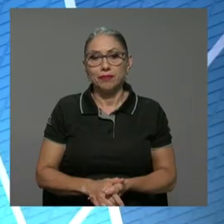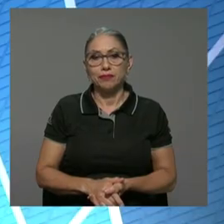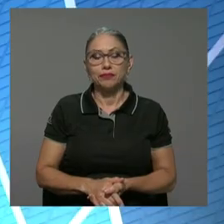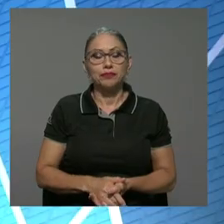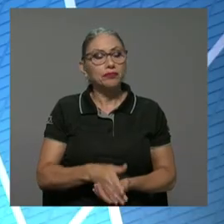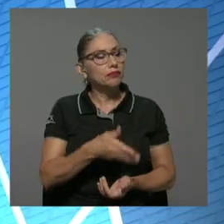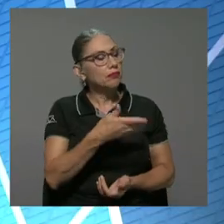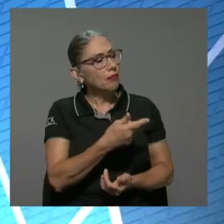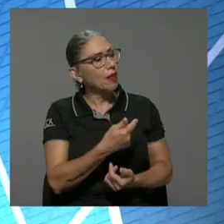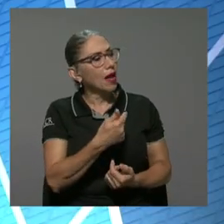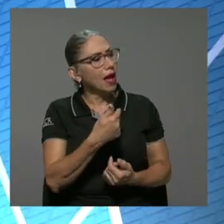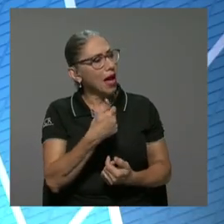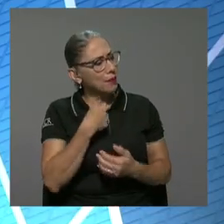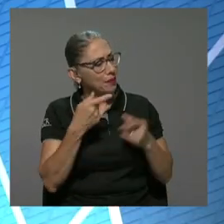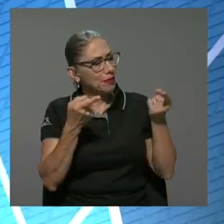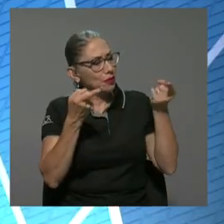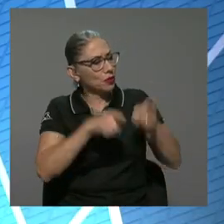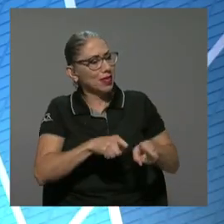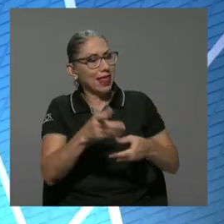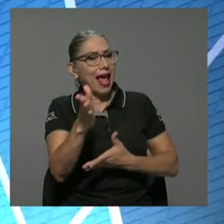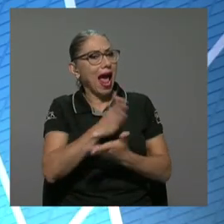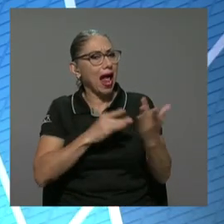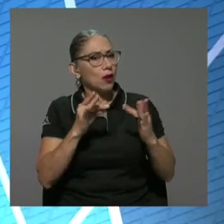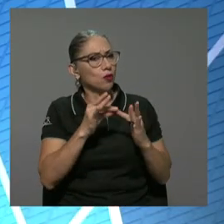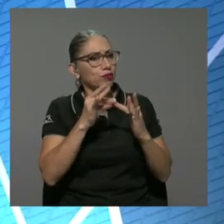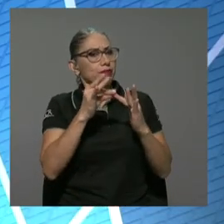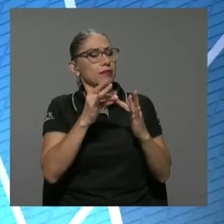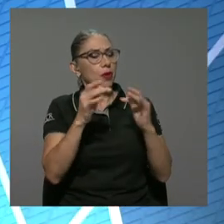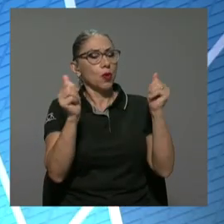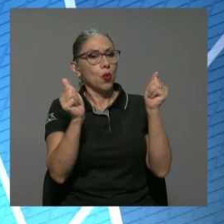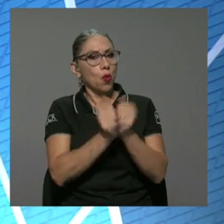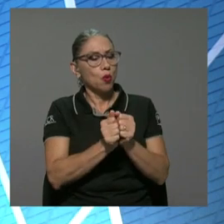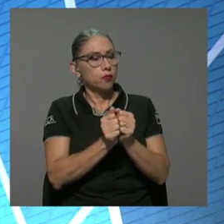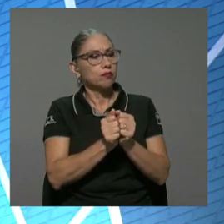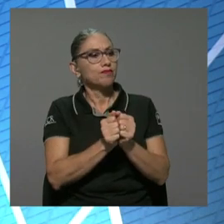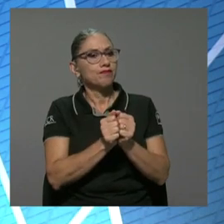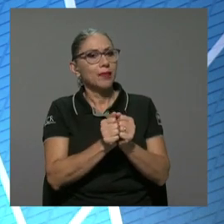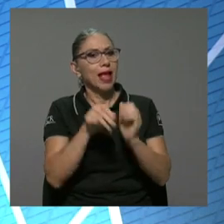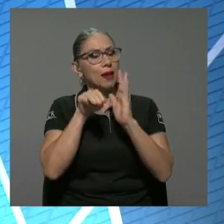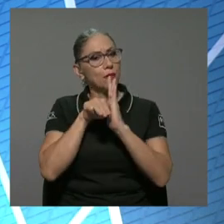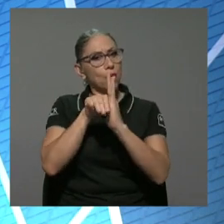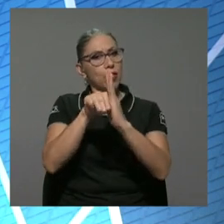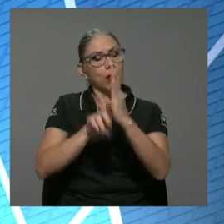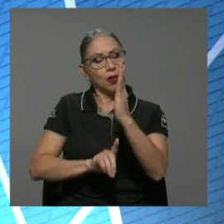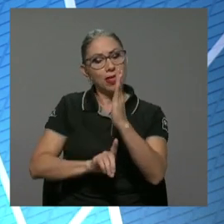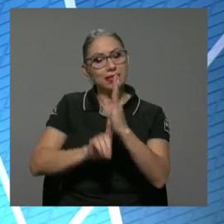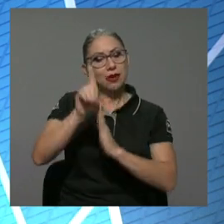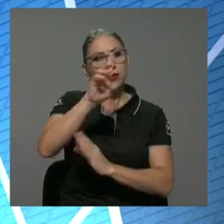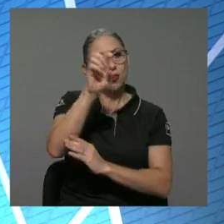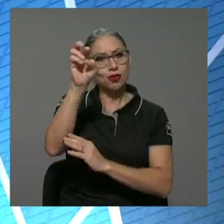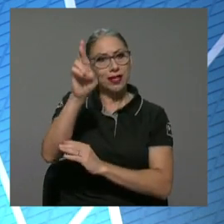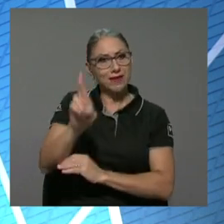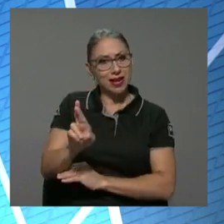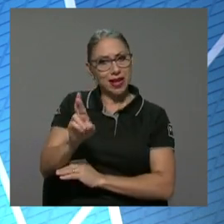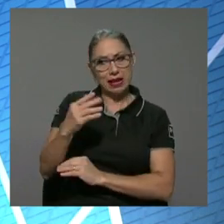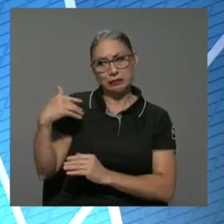Cisca, a mí me sucede una cosa muy particular con el modelo de desarrollo que Costa Rica ha planteado.